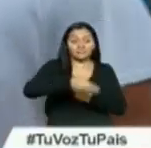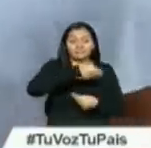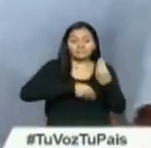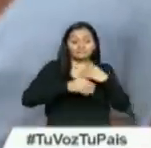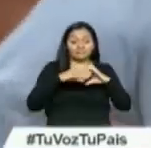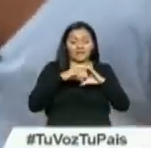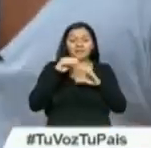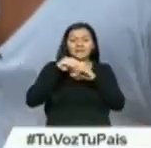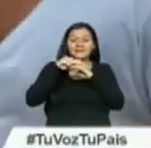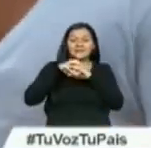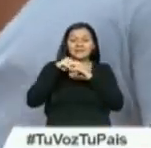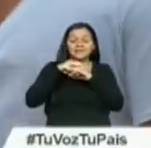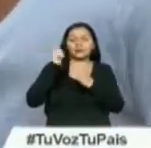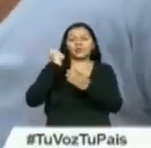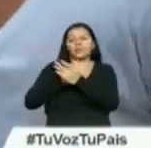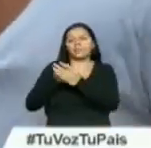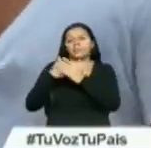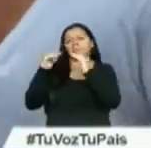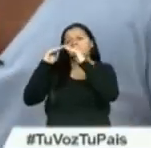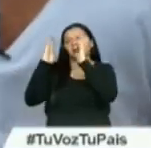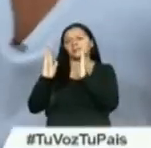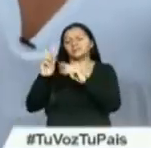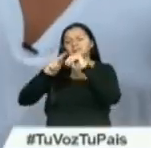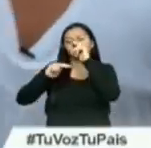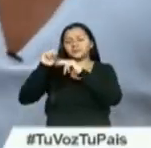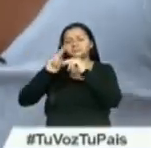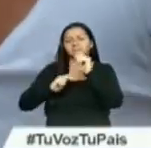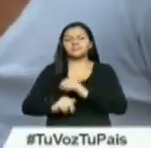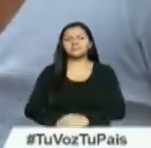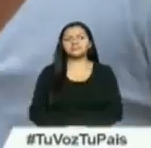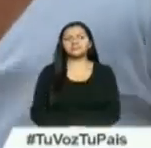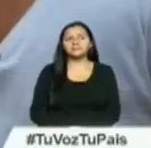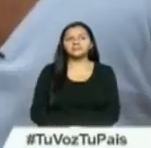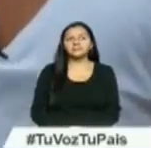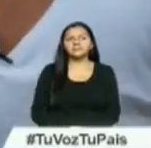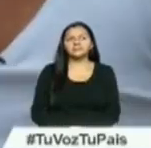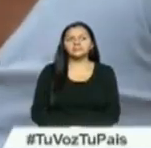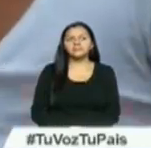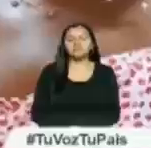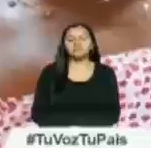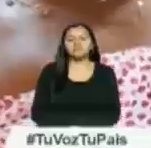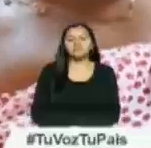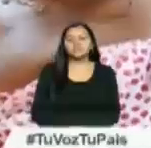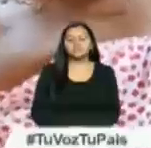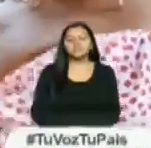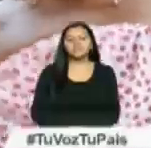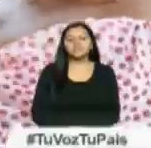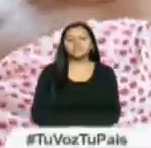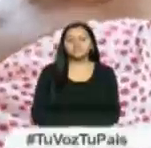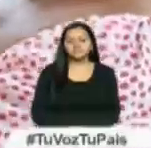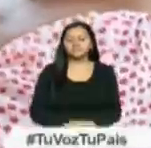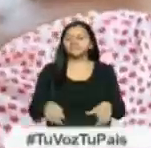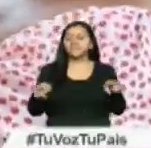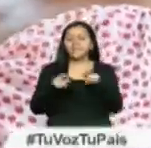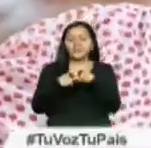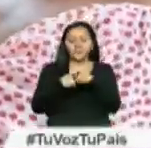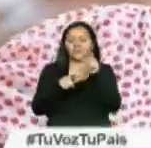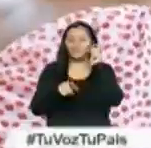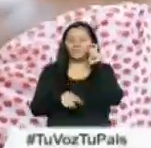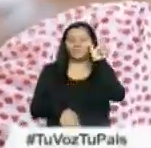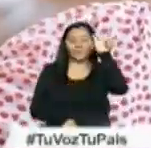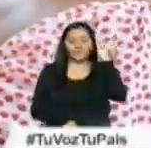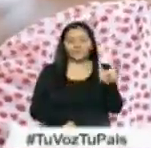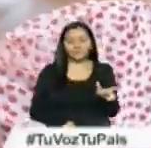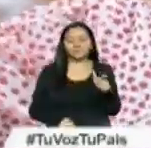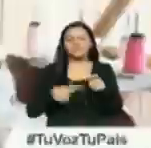si Dios quiera que lo vaya bien para construir la casa. De igual manera, Ruth Rosero, quien